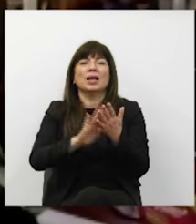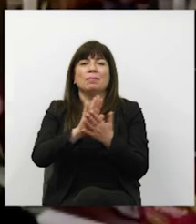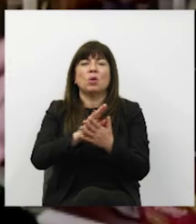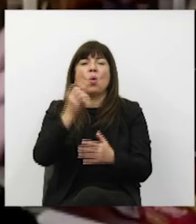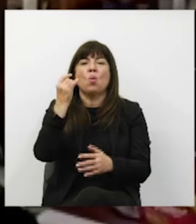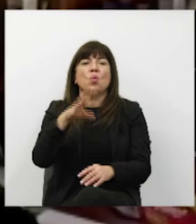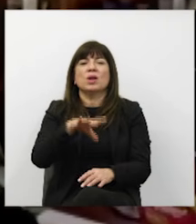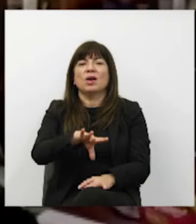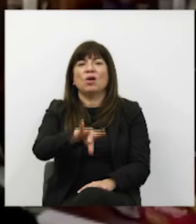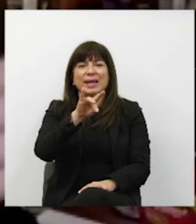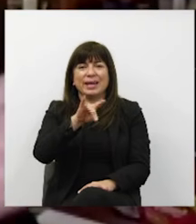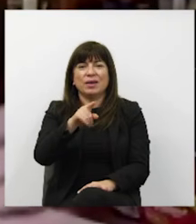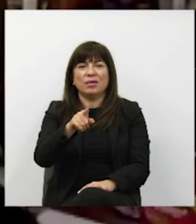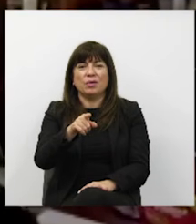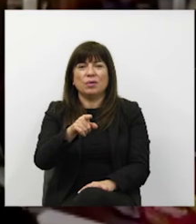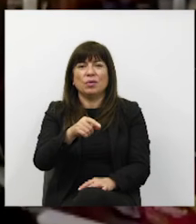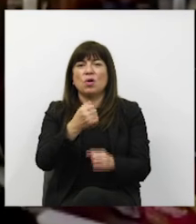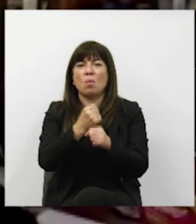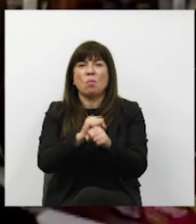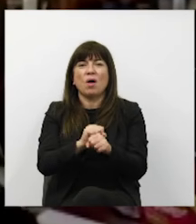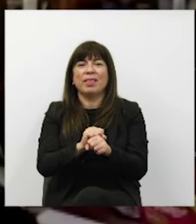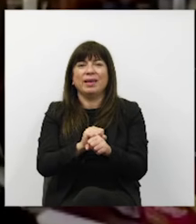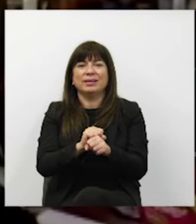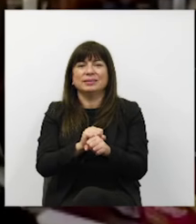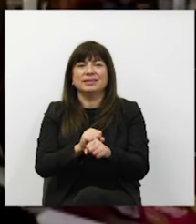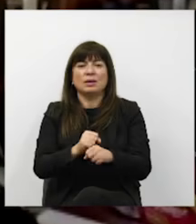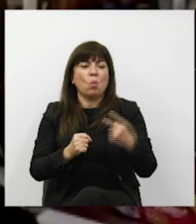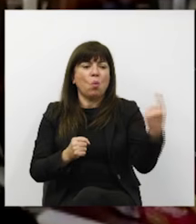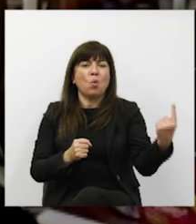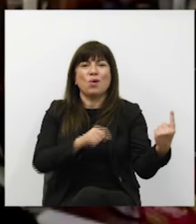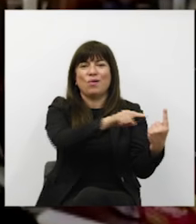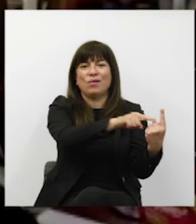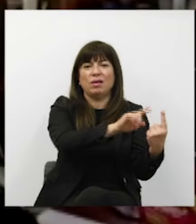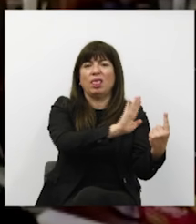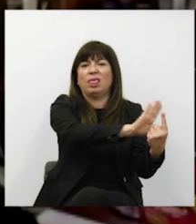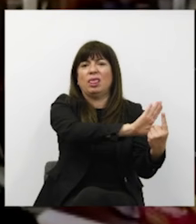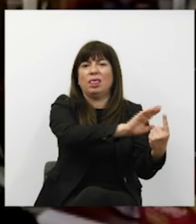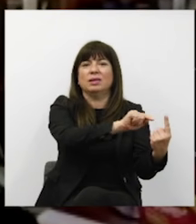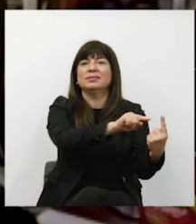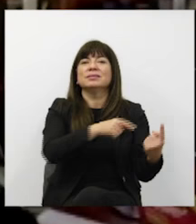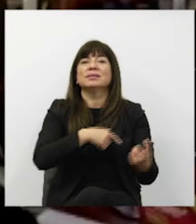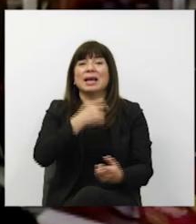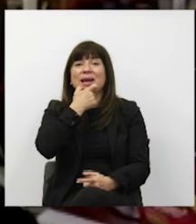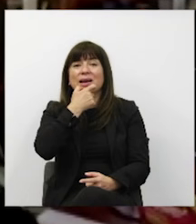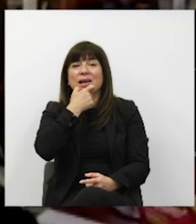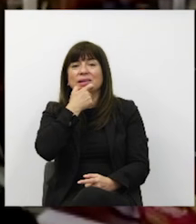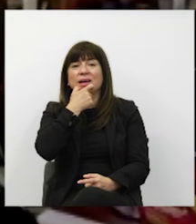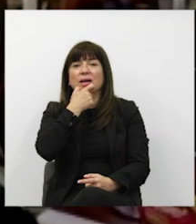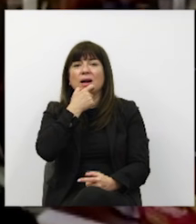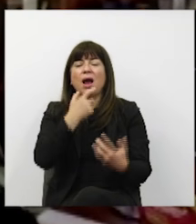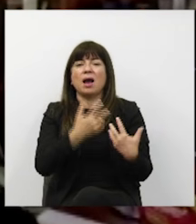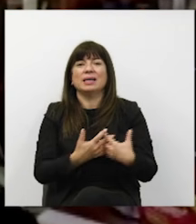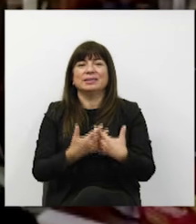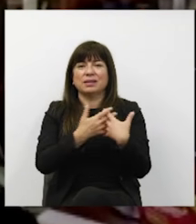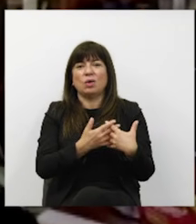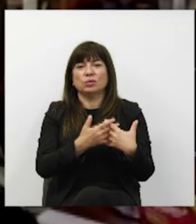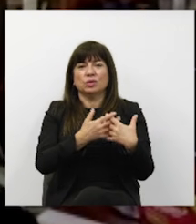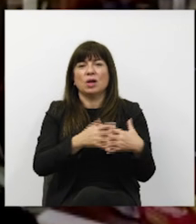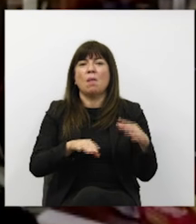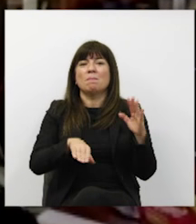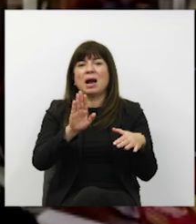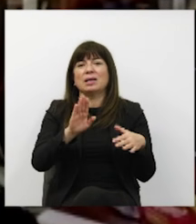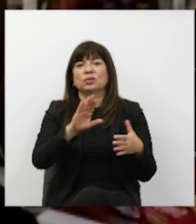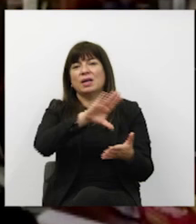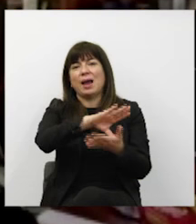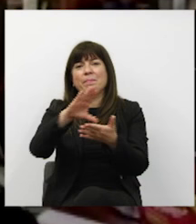ser elegido, no puedes ponerte en uno de los extremos. Entonces, en Inglaterra, en Estados Unidos, en la mayoría de